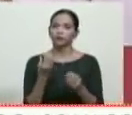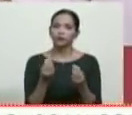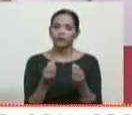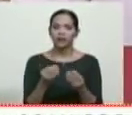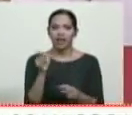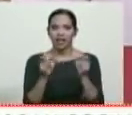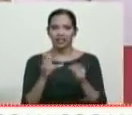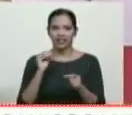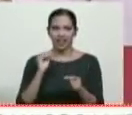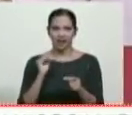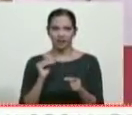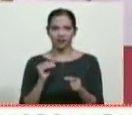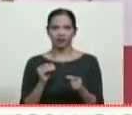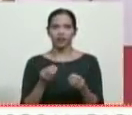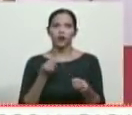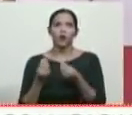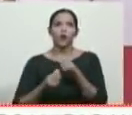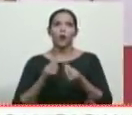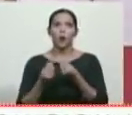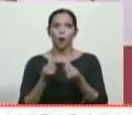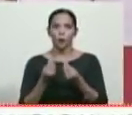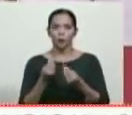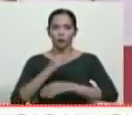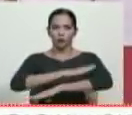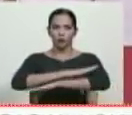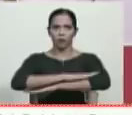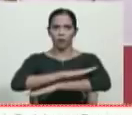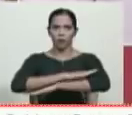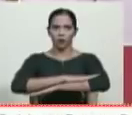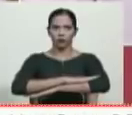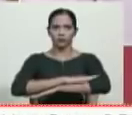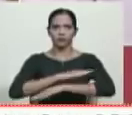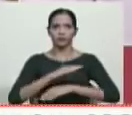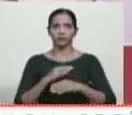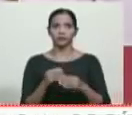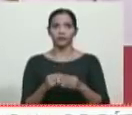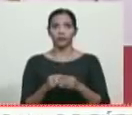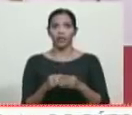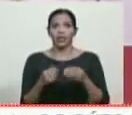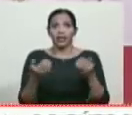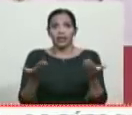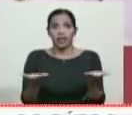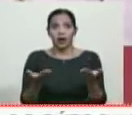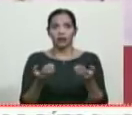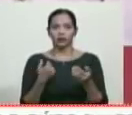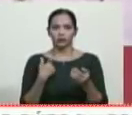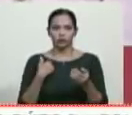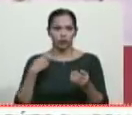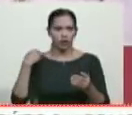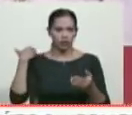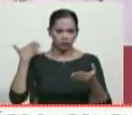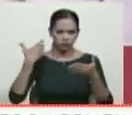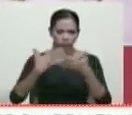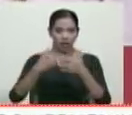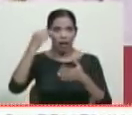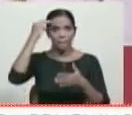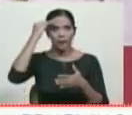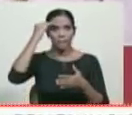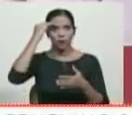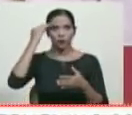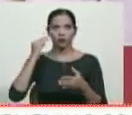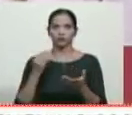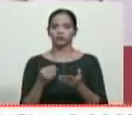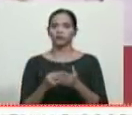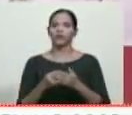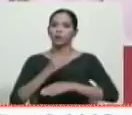por cómo se comporta Boris. Y en este caso, a mí me trae a la memoria, por ejemplo, el comportamiento de ella